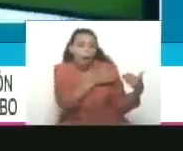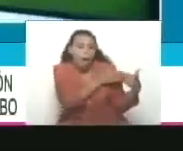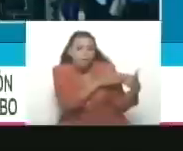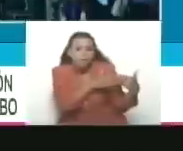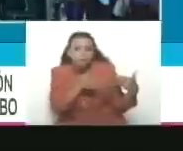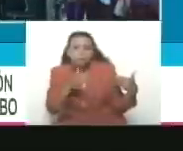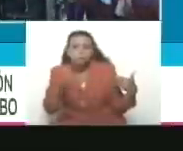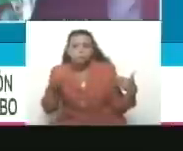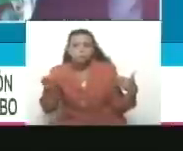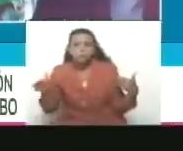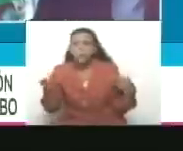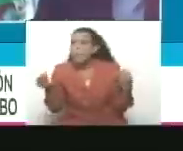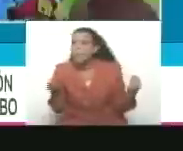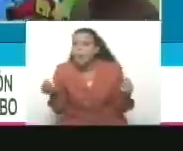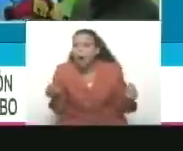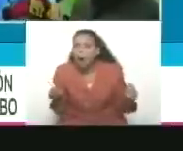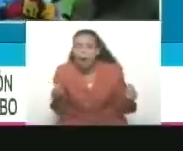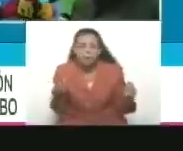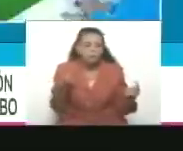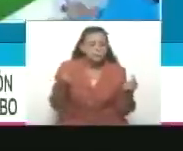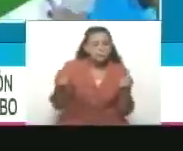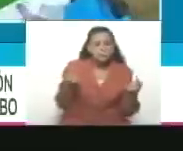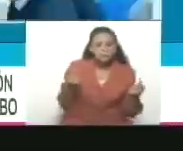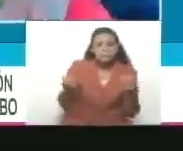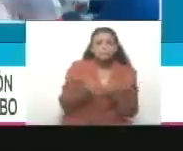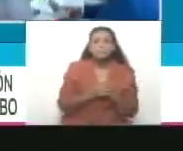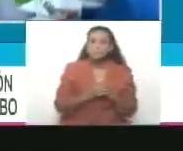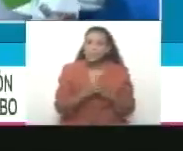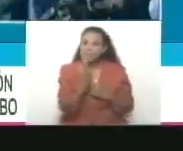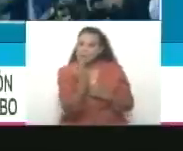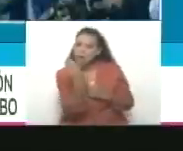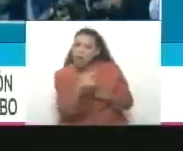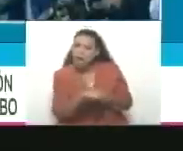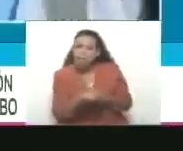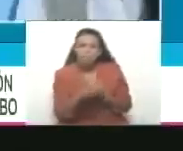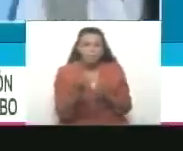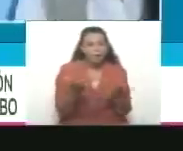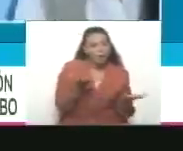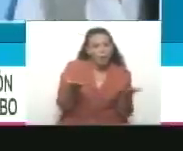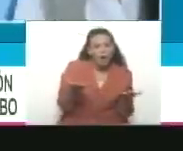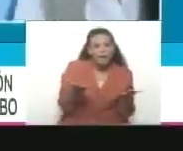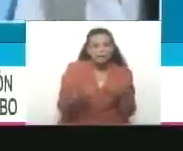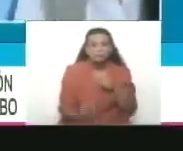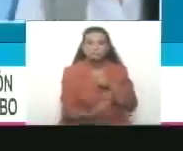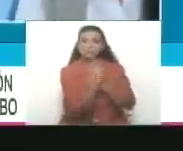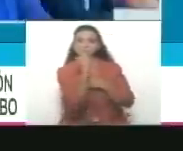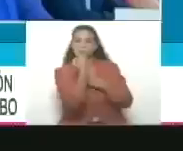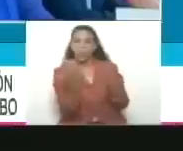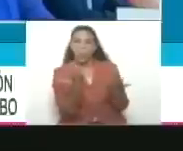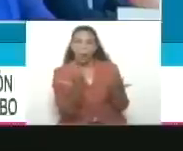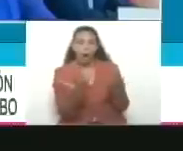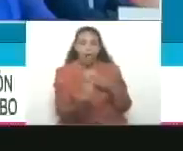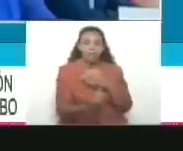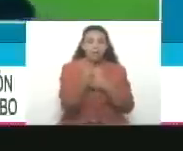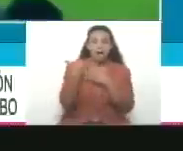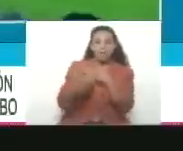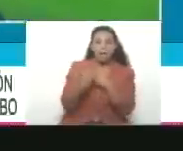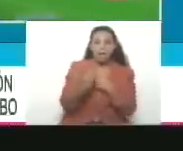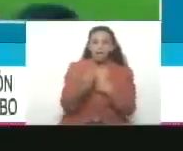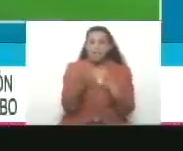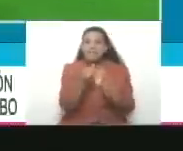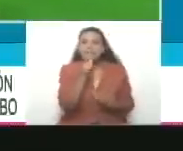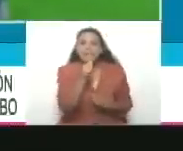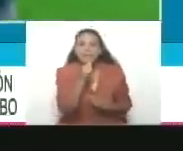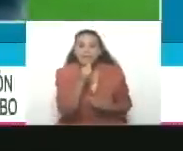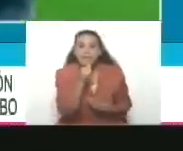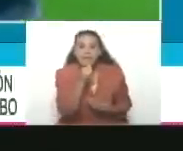con la iniciativa en todos los frentes de batalla por dónde vienen las amenazas por dónde vienen los ataques